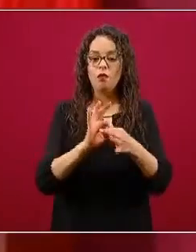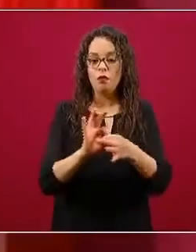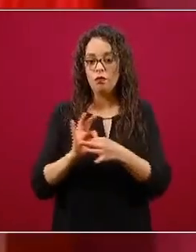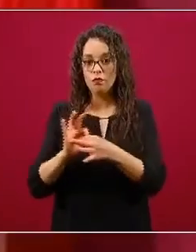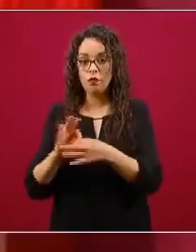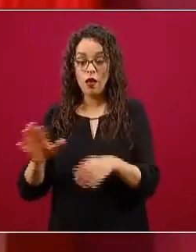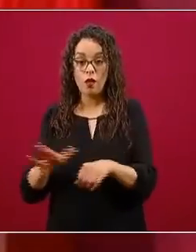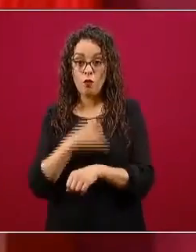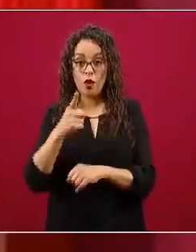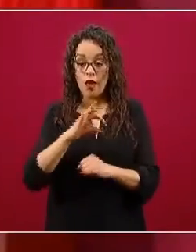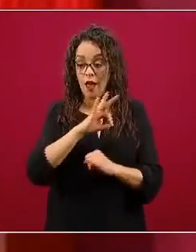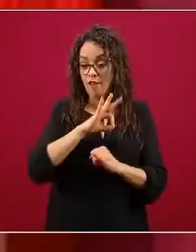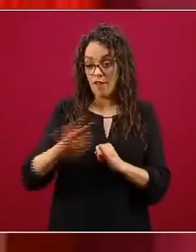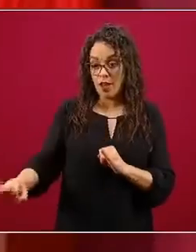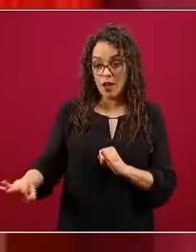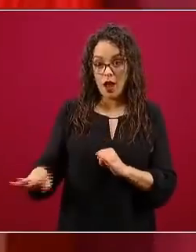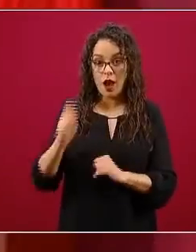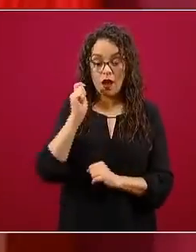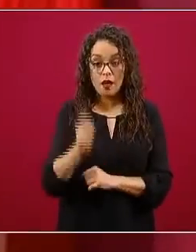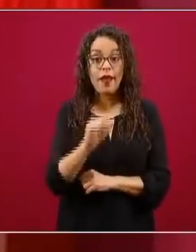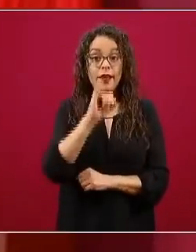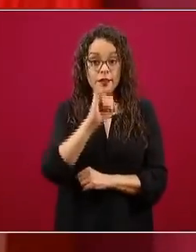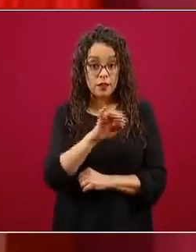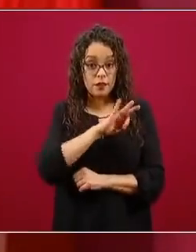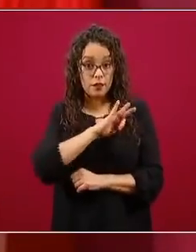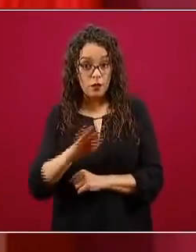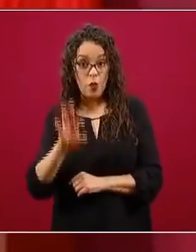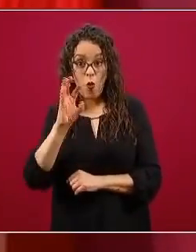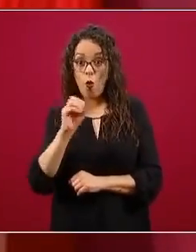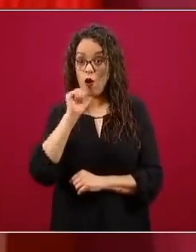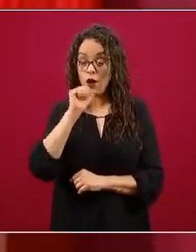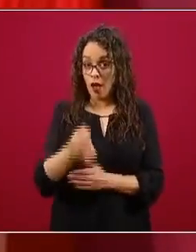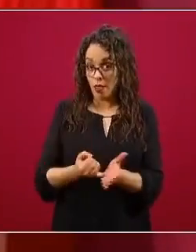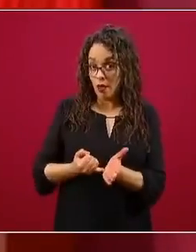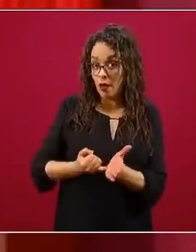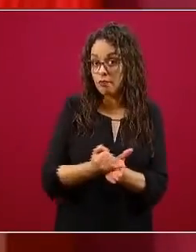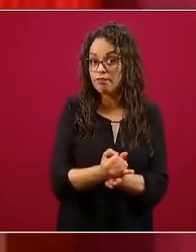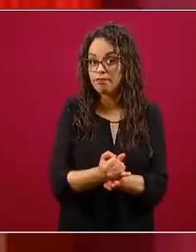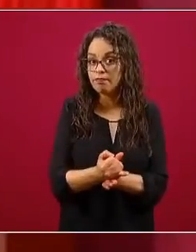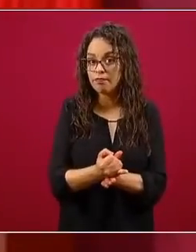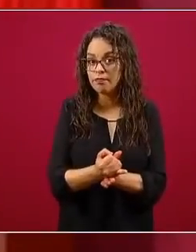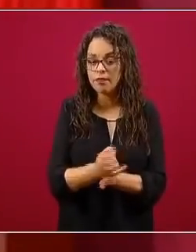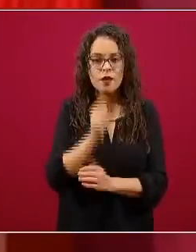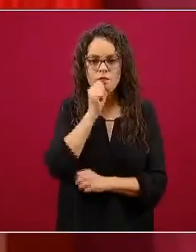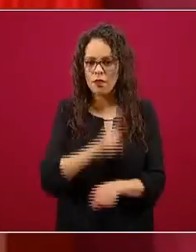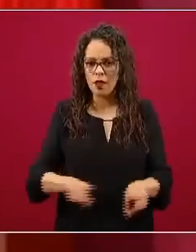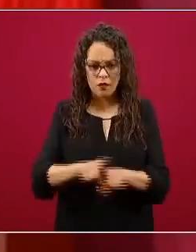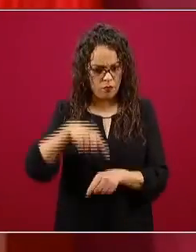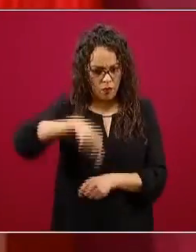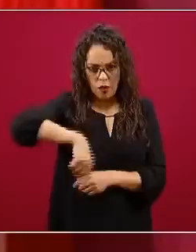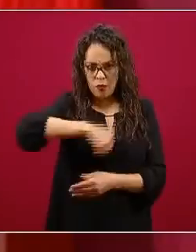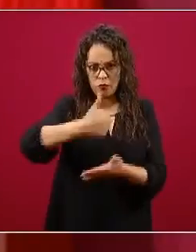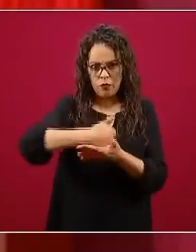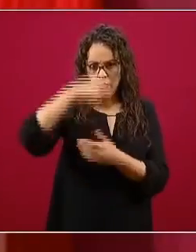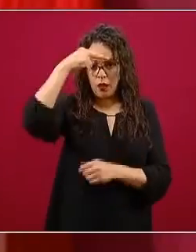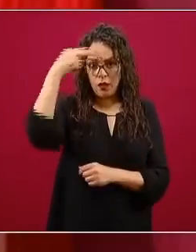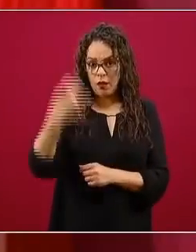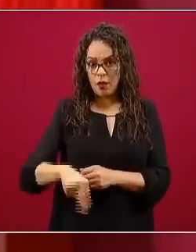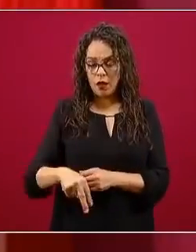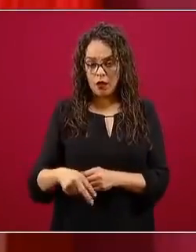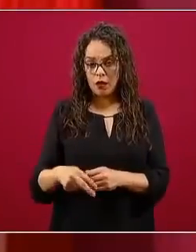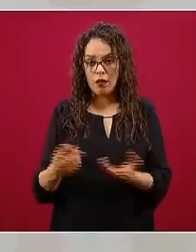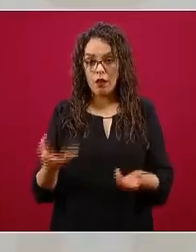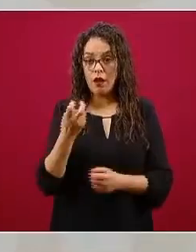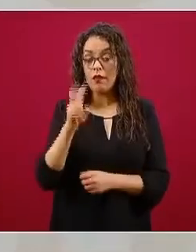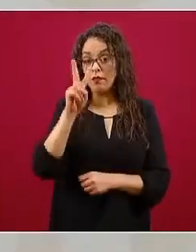finales sobre qué es aceptable o no en una entidad federativa, incluida por supuesto la Ciudad de México, es